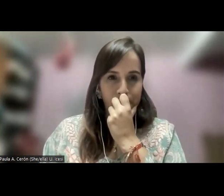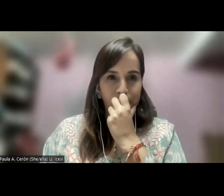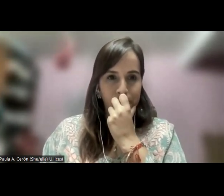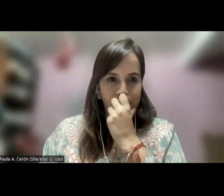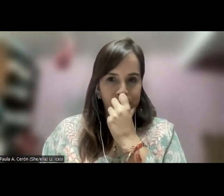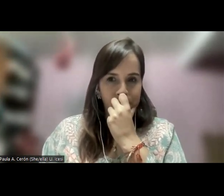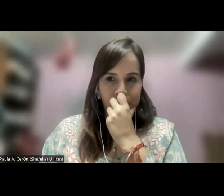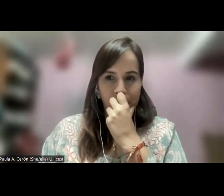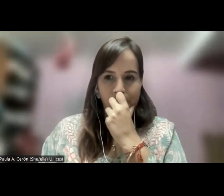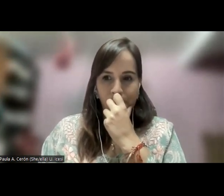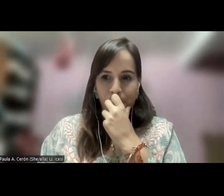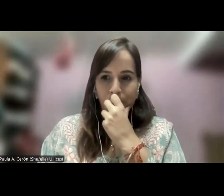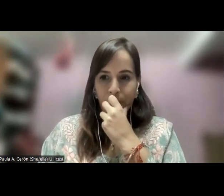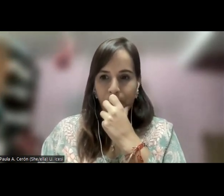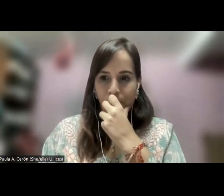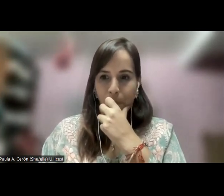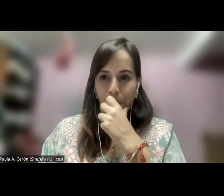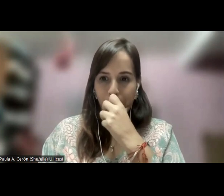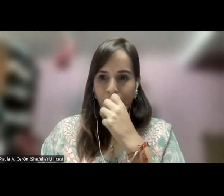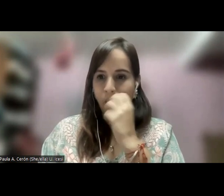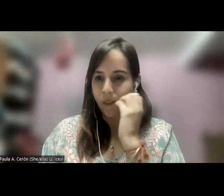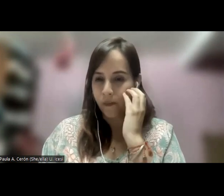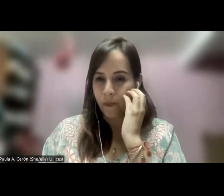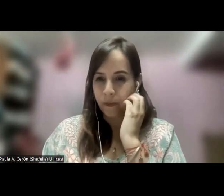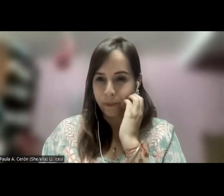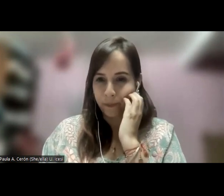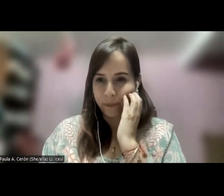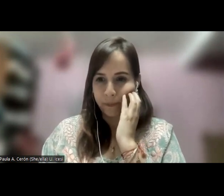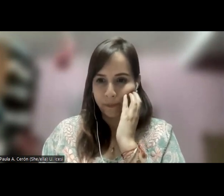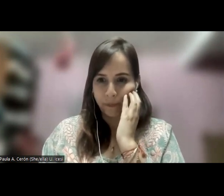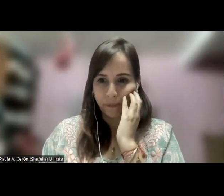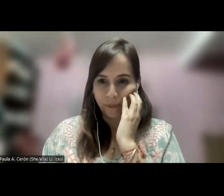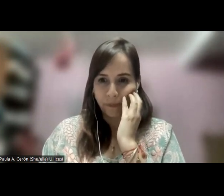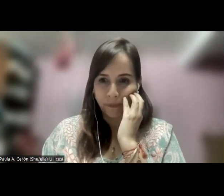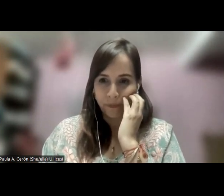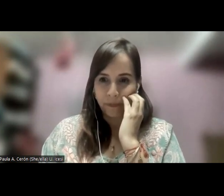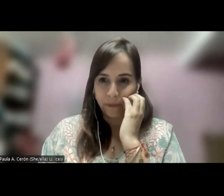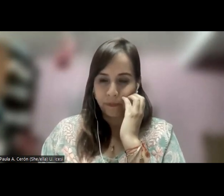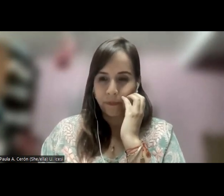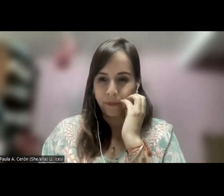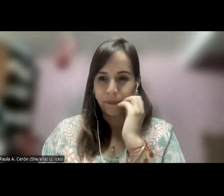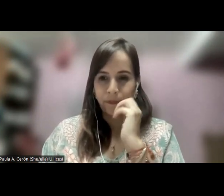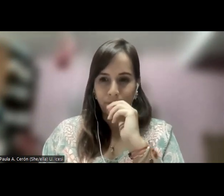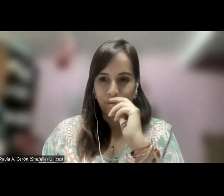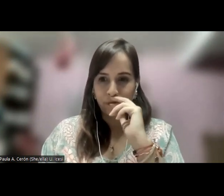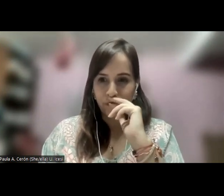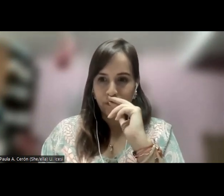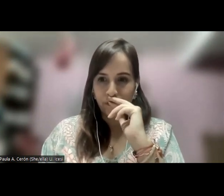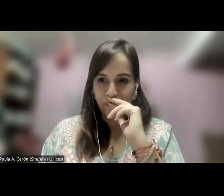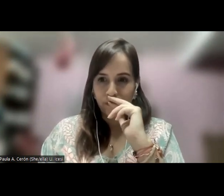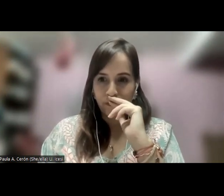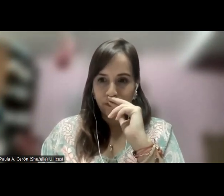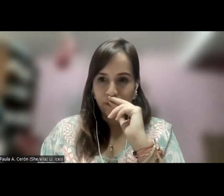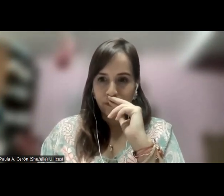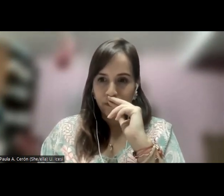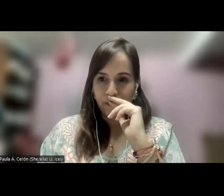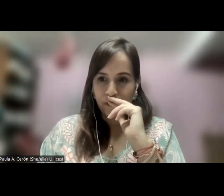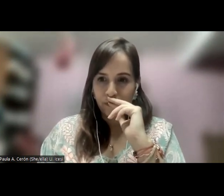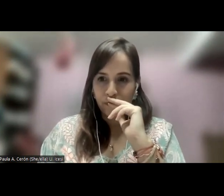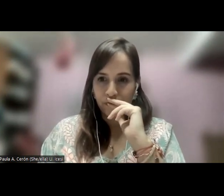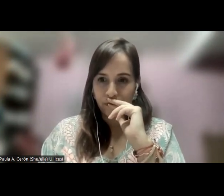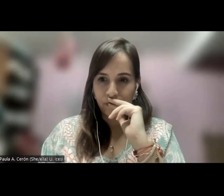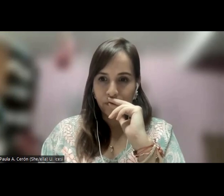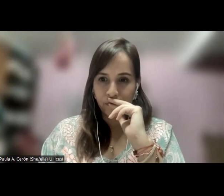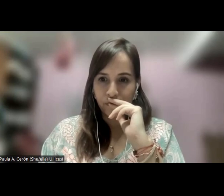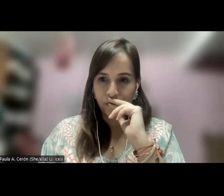hacen reflexionar sobre el rol del cuidado pero también como con una visión crítica cierto